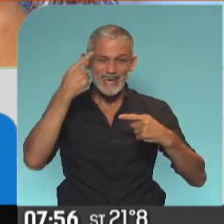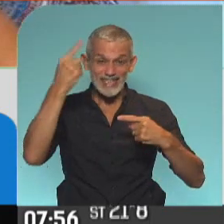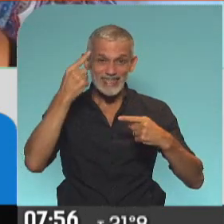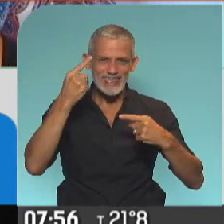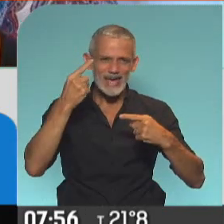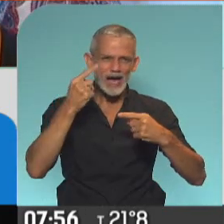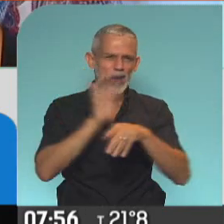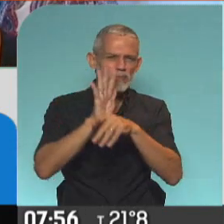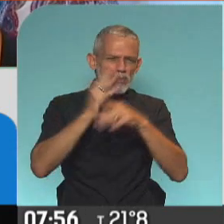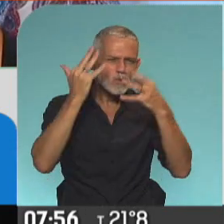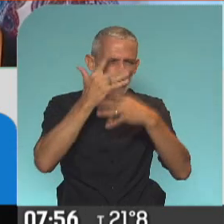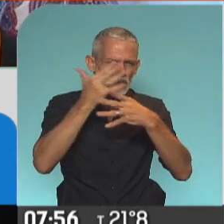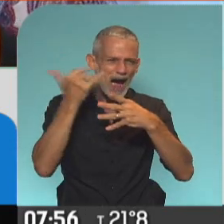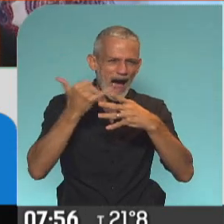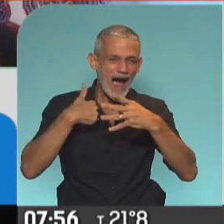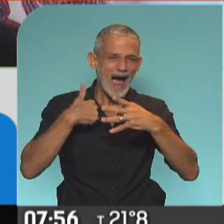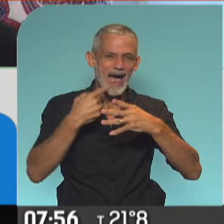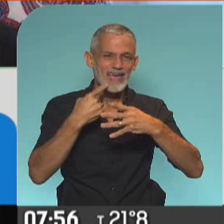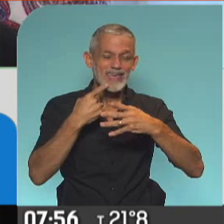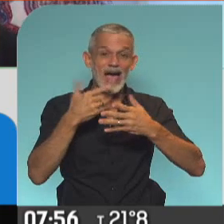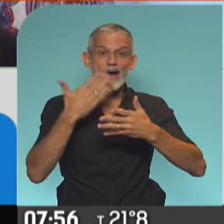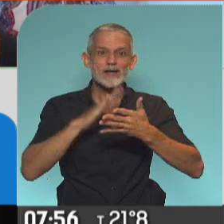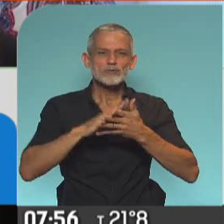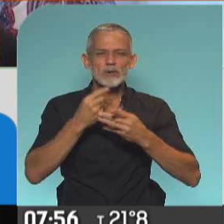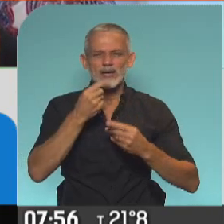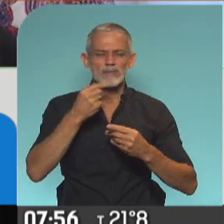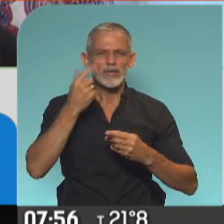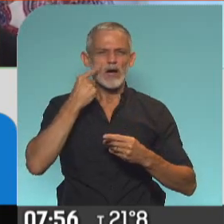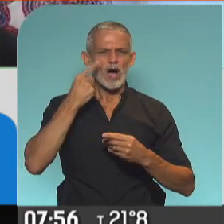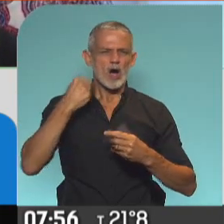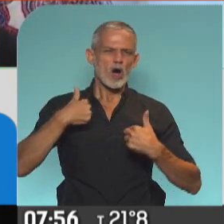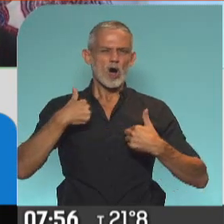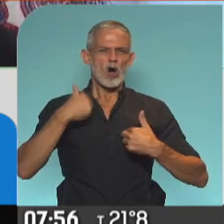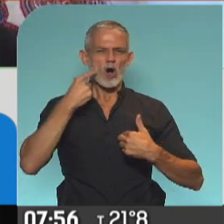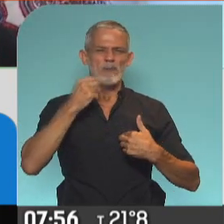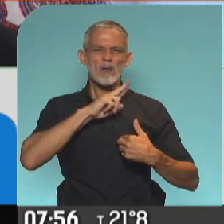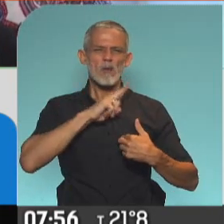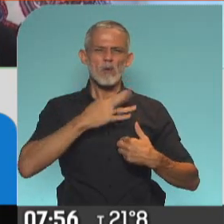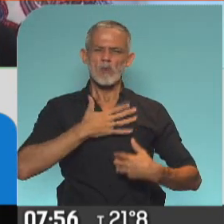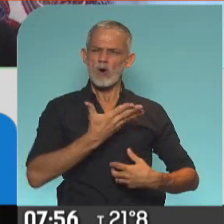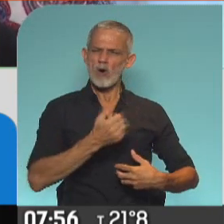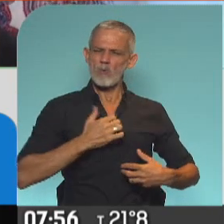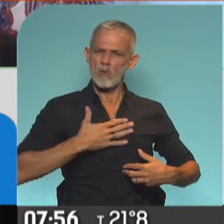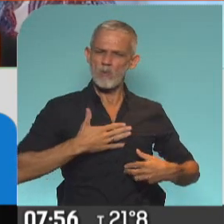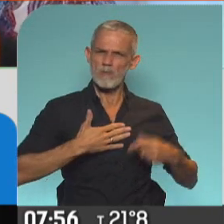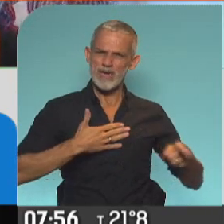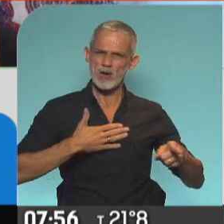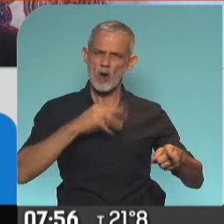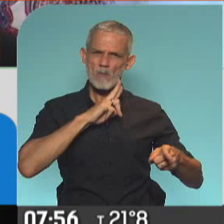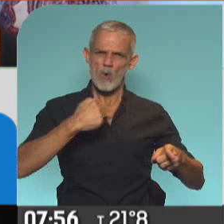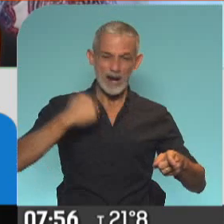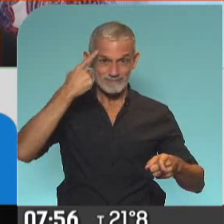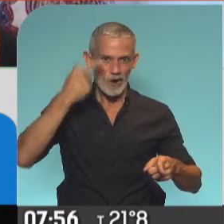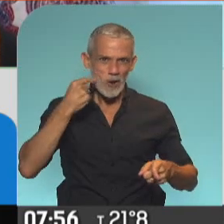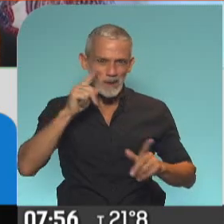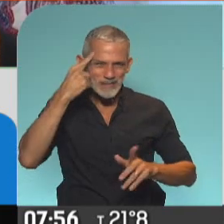telo sombrío que dice respecto de la patrimonialidad de los cuerpos femeninos, ¿eh? Entonces esto es